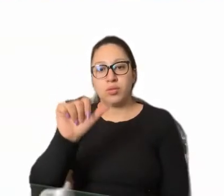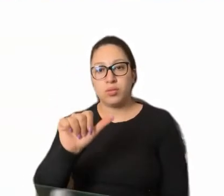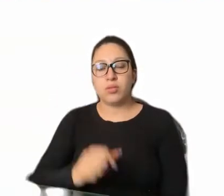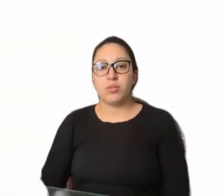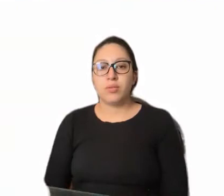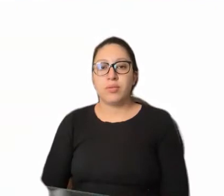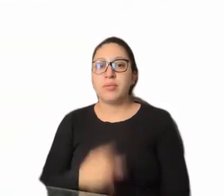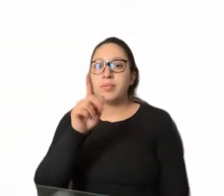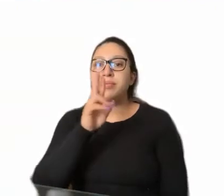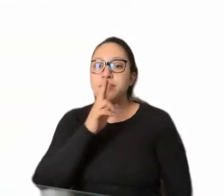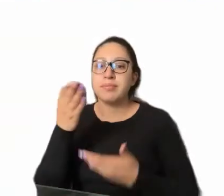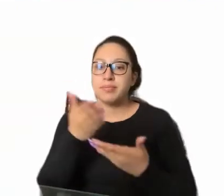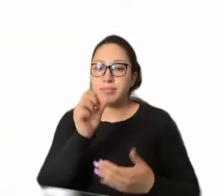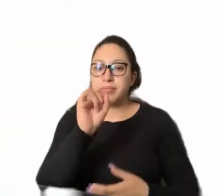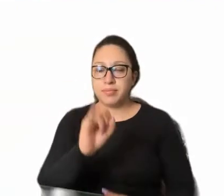Ayala Zúñiga, presente.